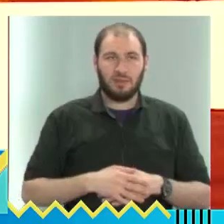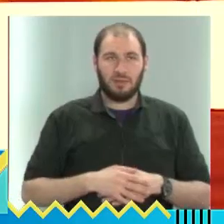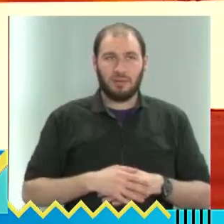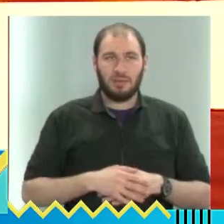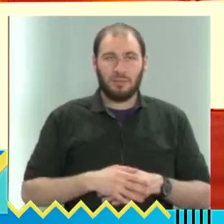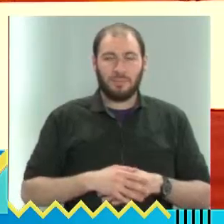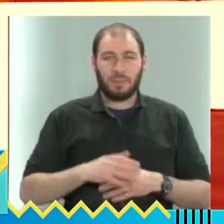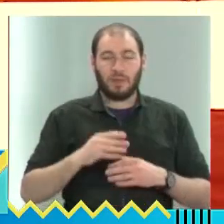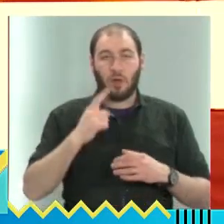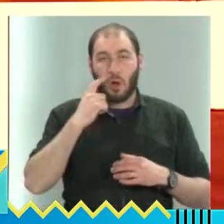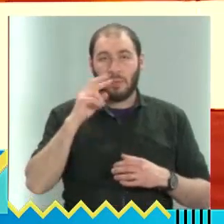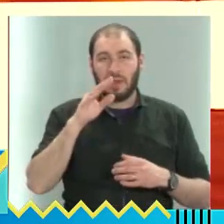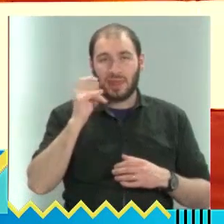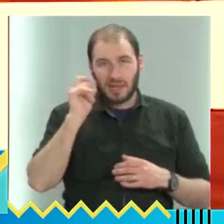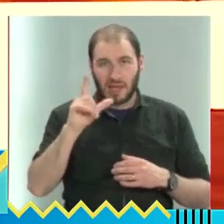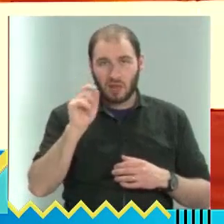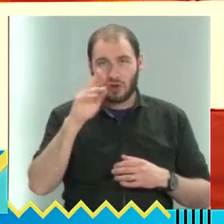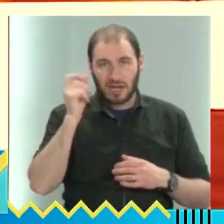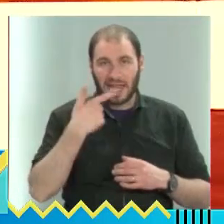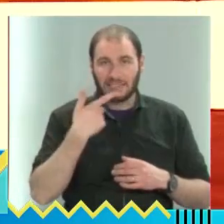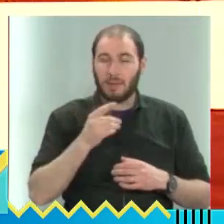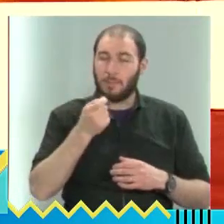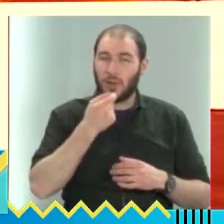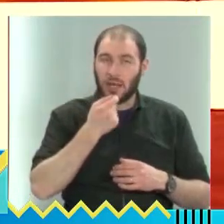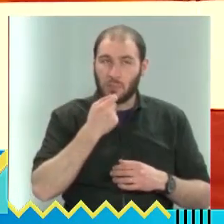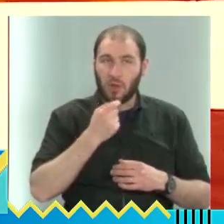obras de Daniel Ramos Correa, como puede ser el